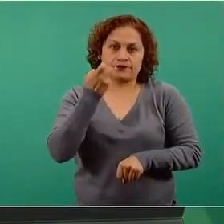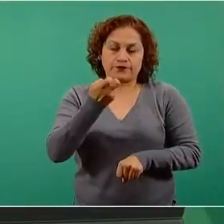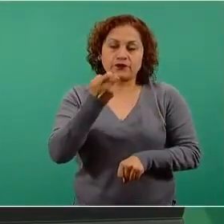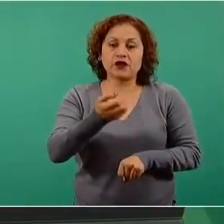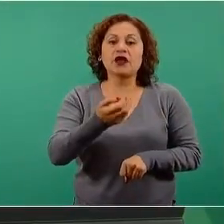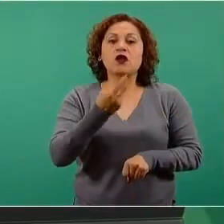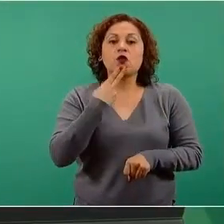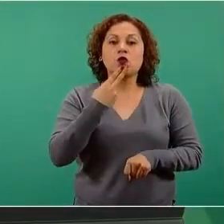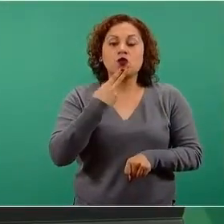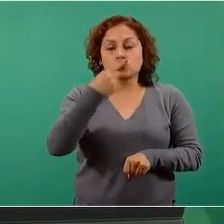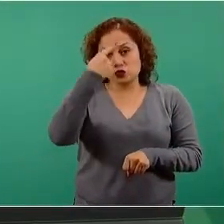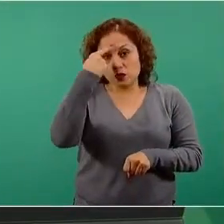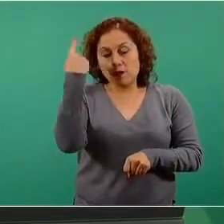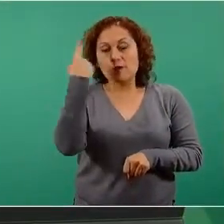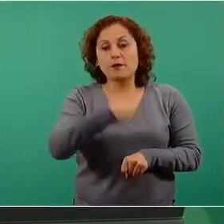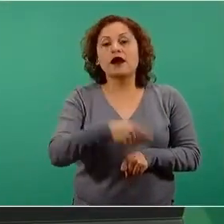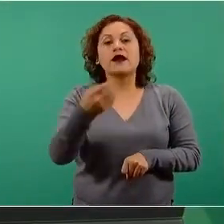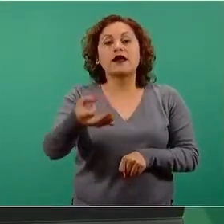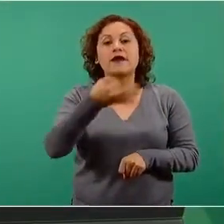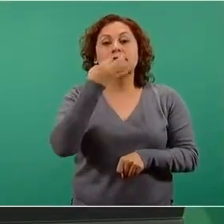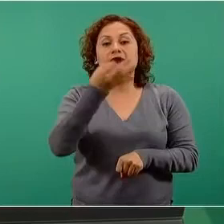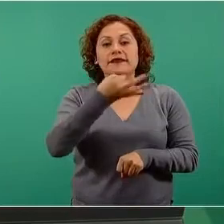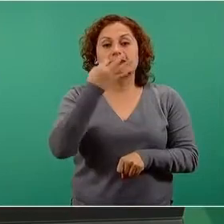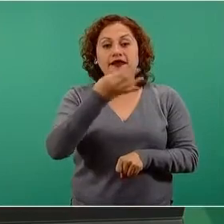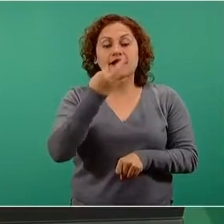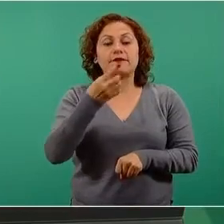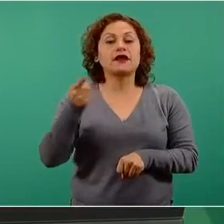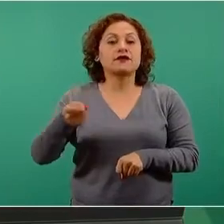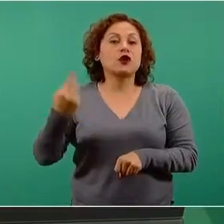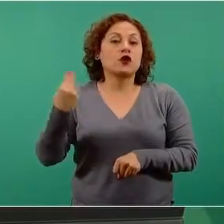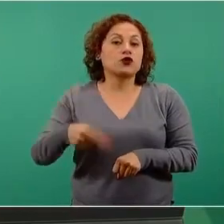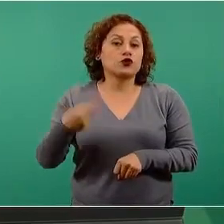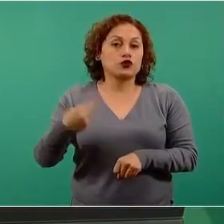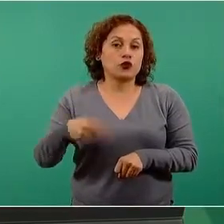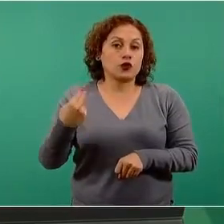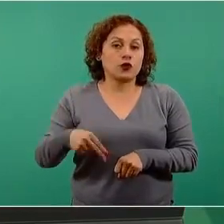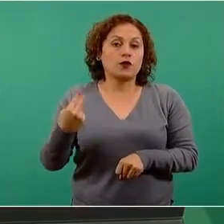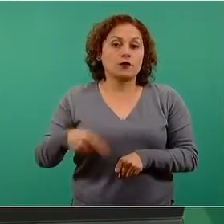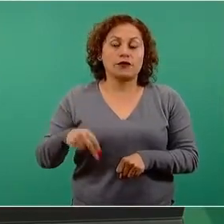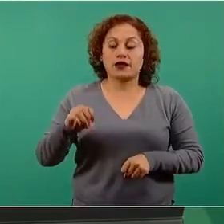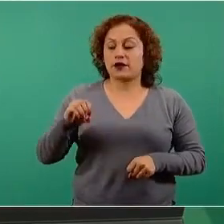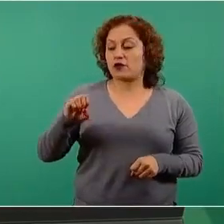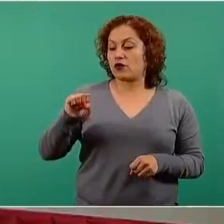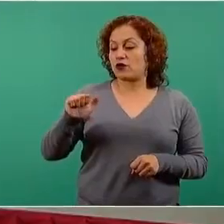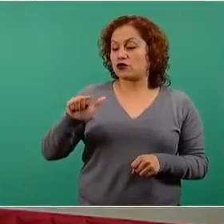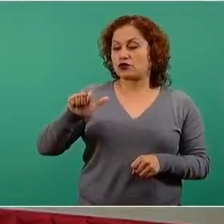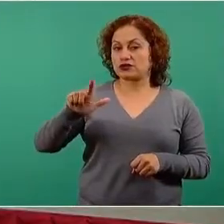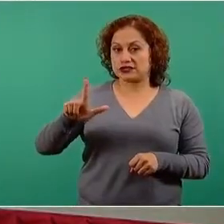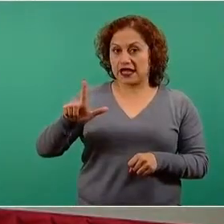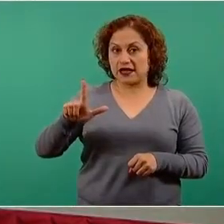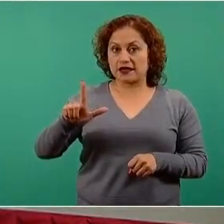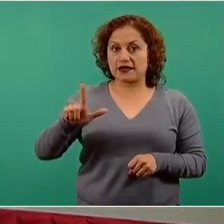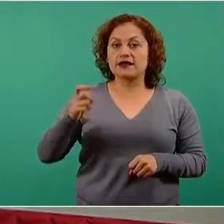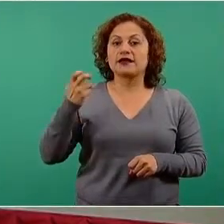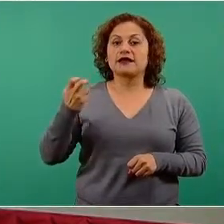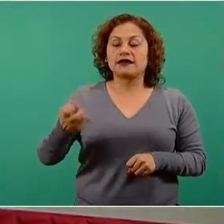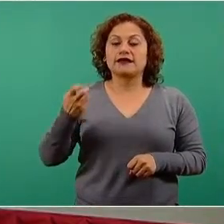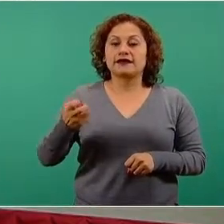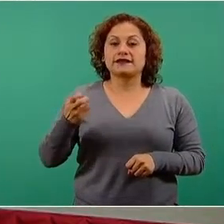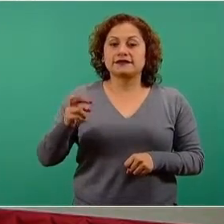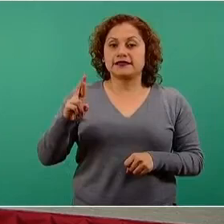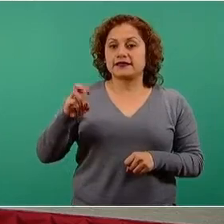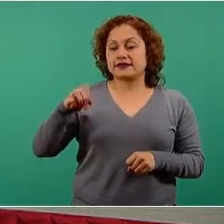este medicamento, cuya denominación genérica o SAL, como se le conoce, es el